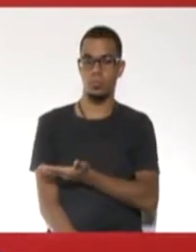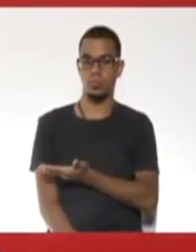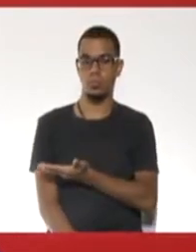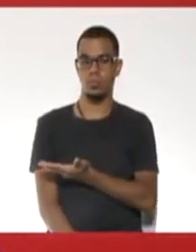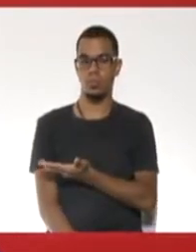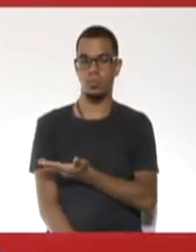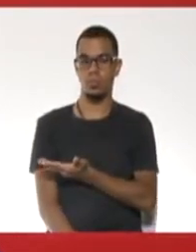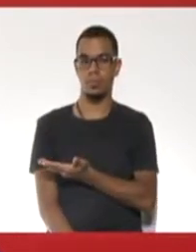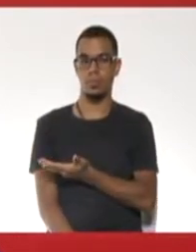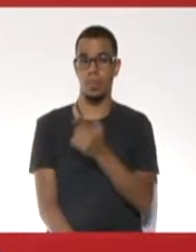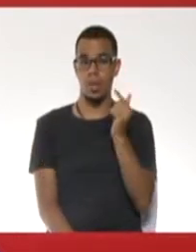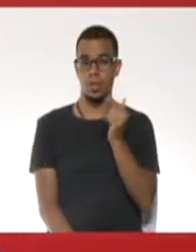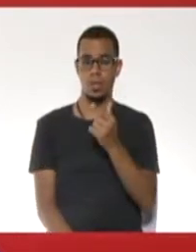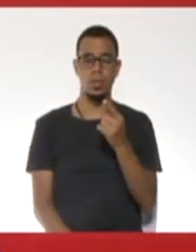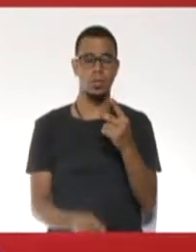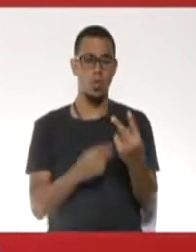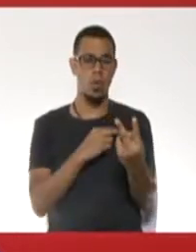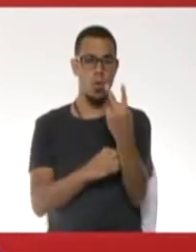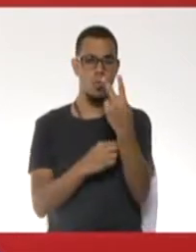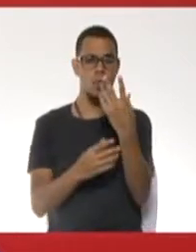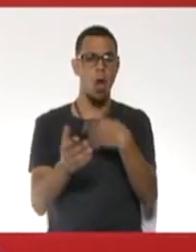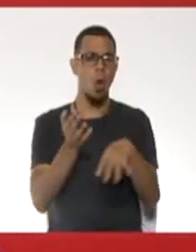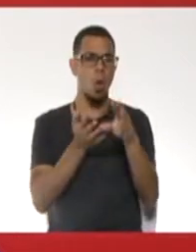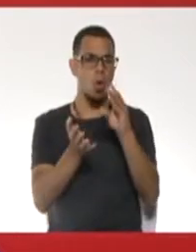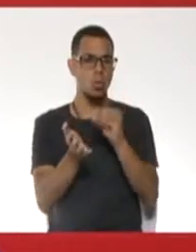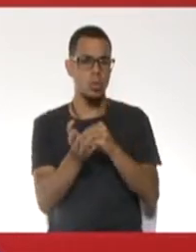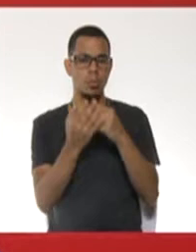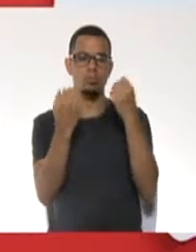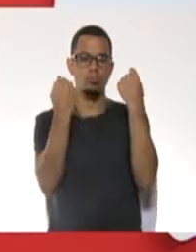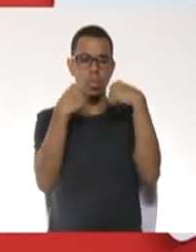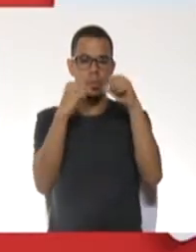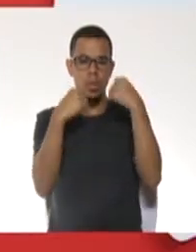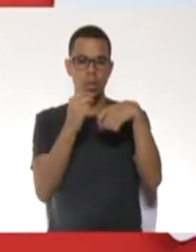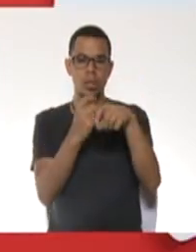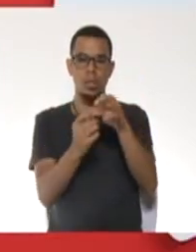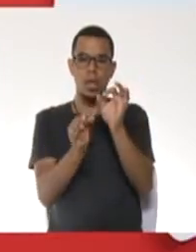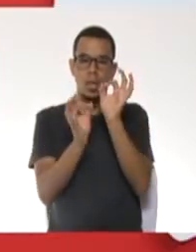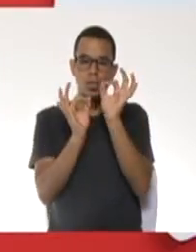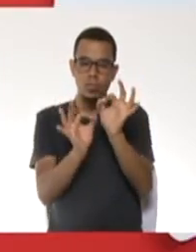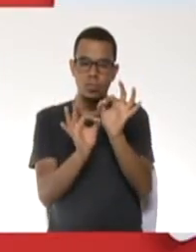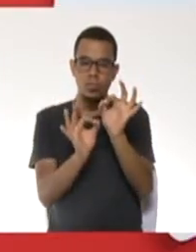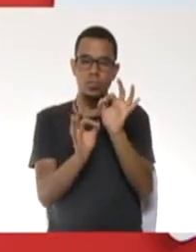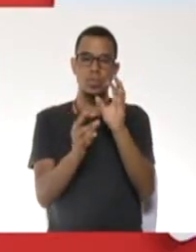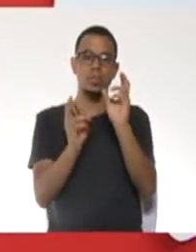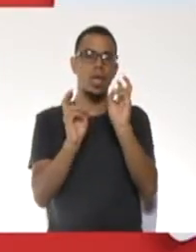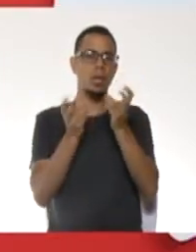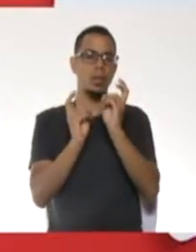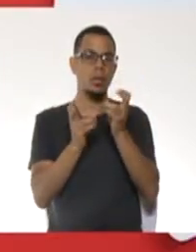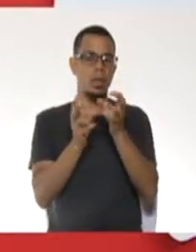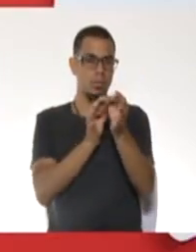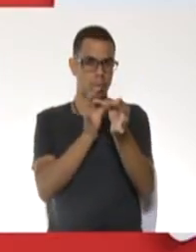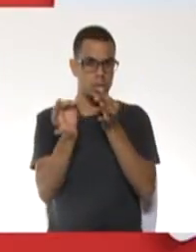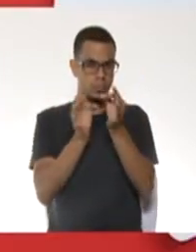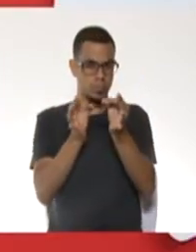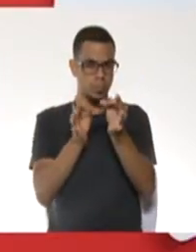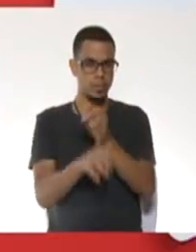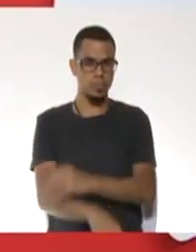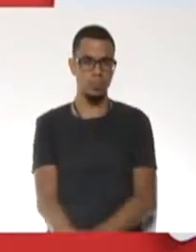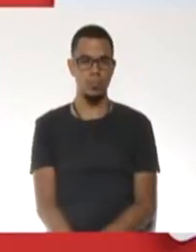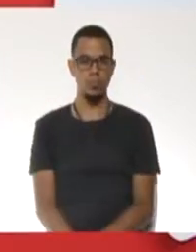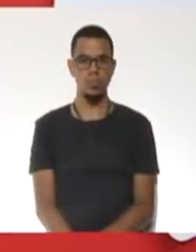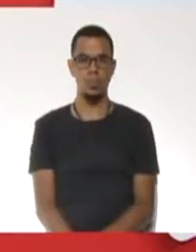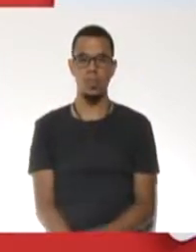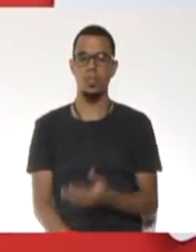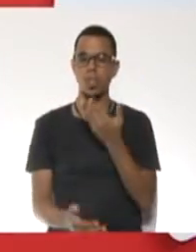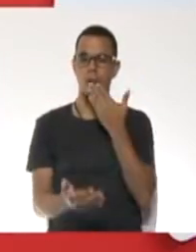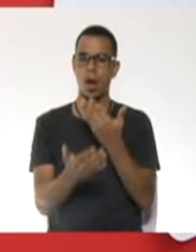Escuela Oficial para que puedas ver esta programación y todas las que deseen. Y de esta manera vamos a dar las gracias a la gran familia